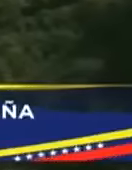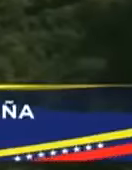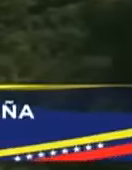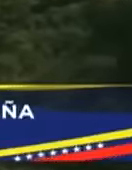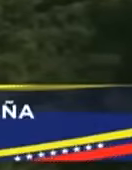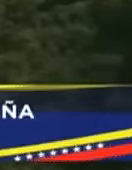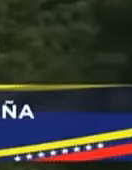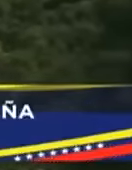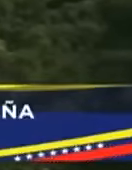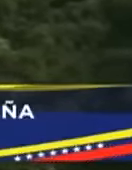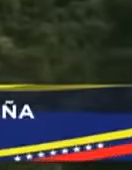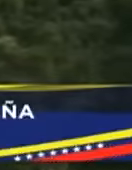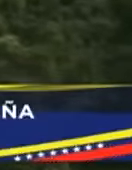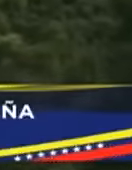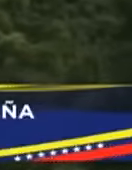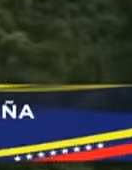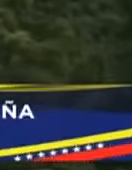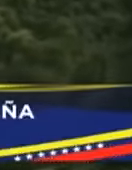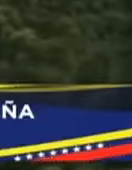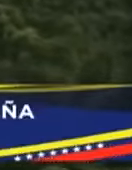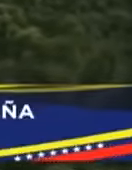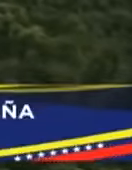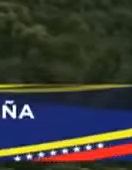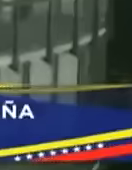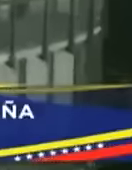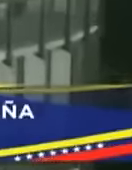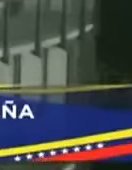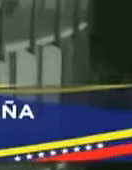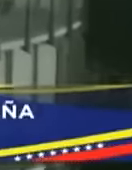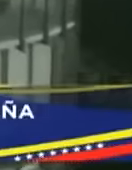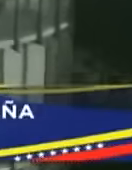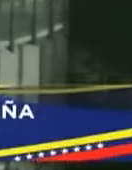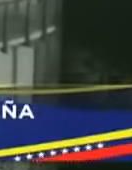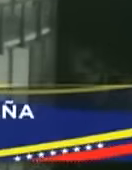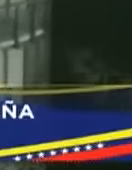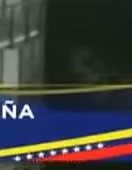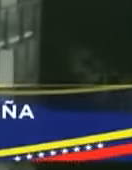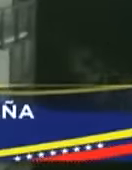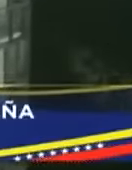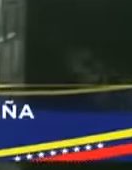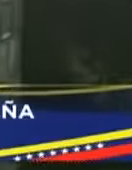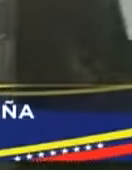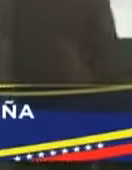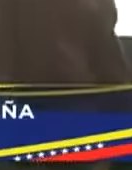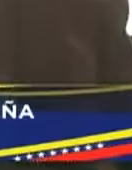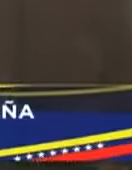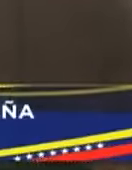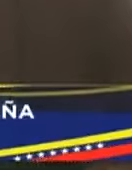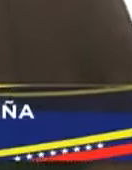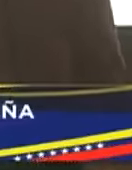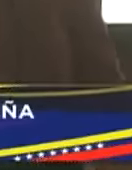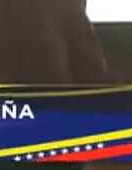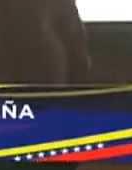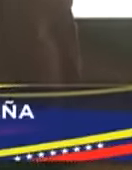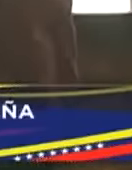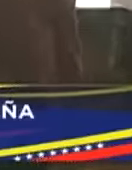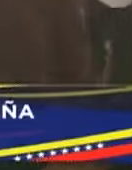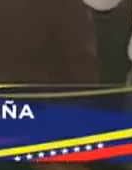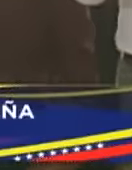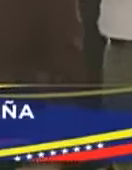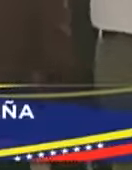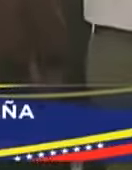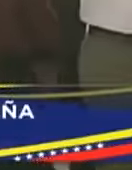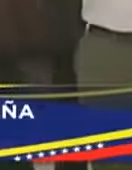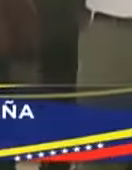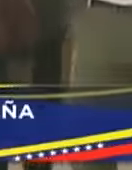en la organización, la movilización y la atención del pueblo a través del 1x10 del Buen Gobierno. En esta reunión, el presidente